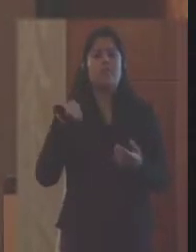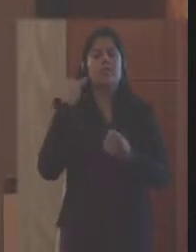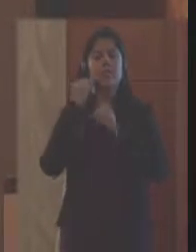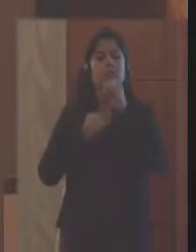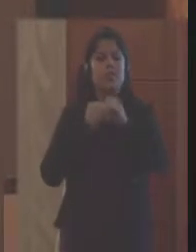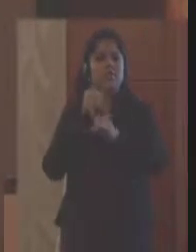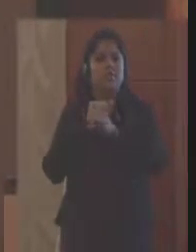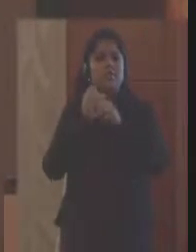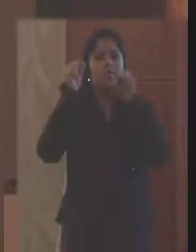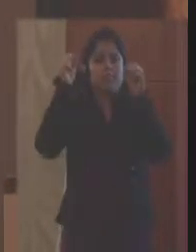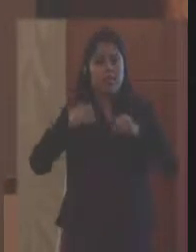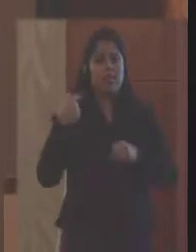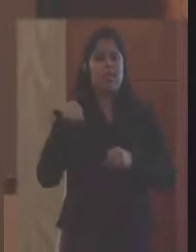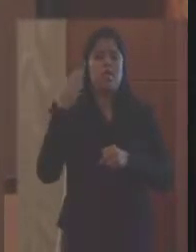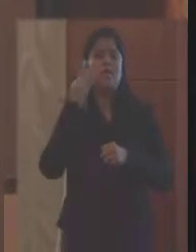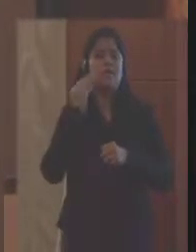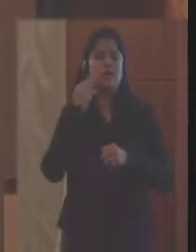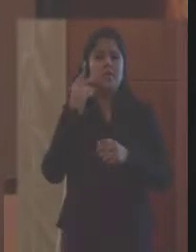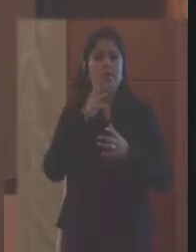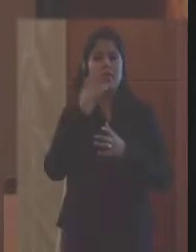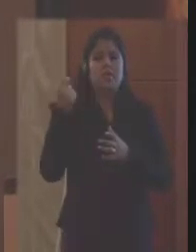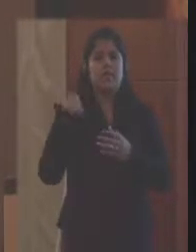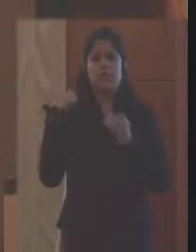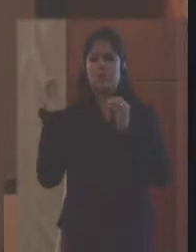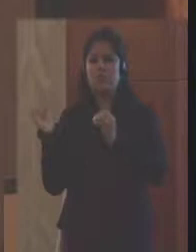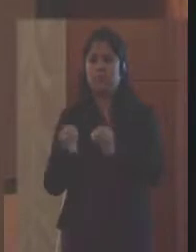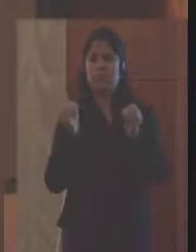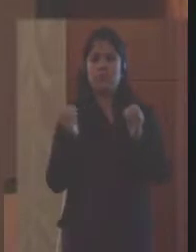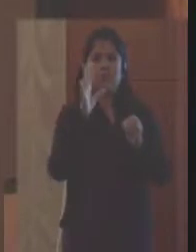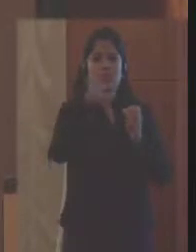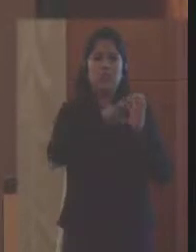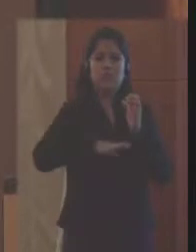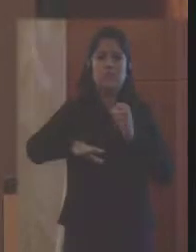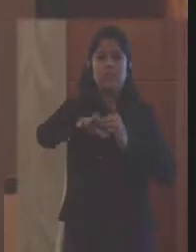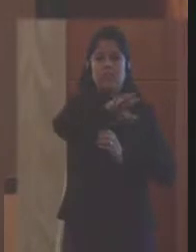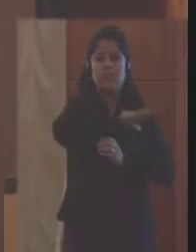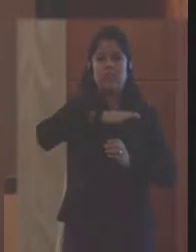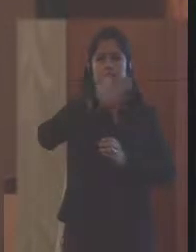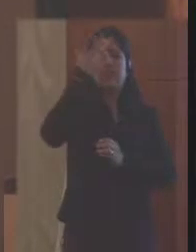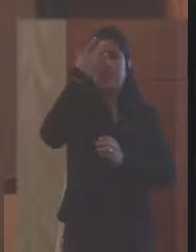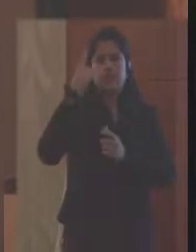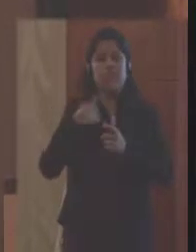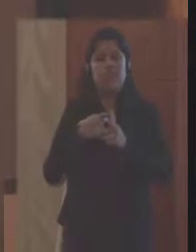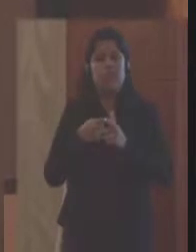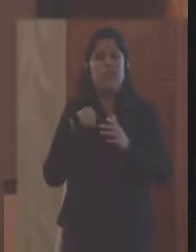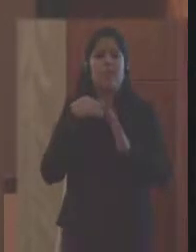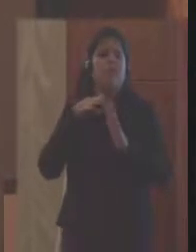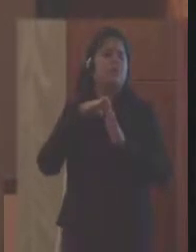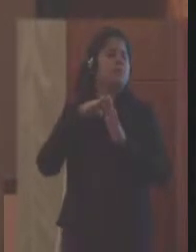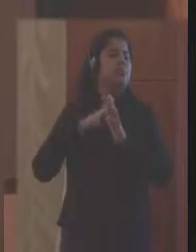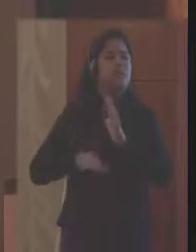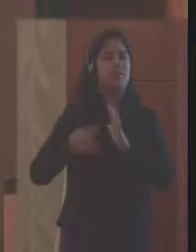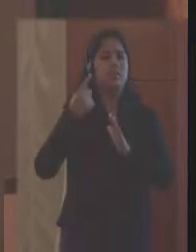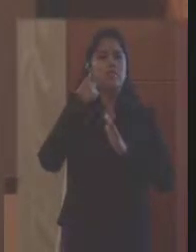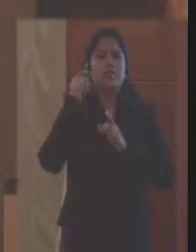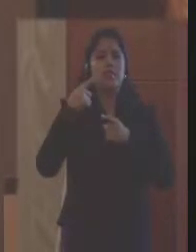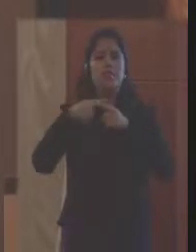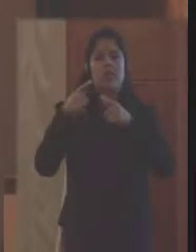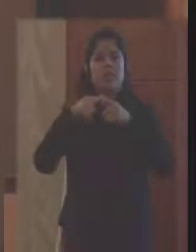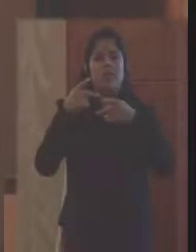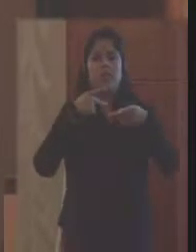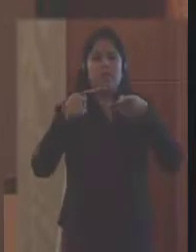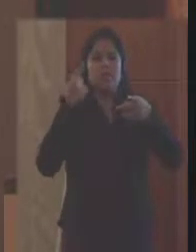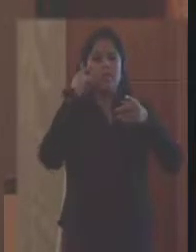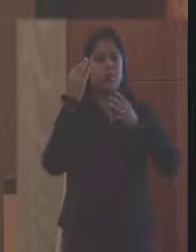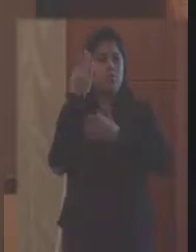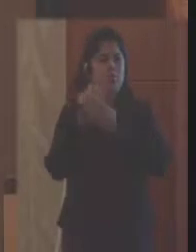interinstitucional y no tenía capacidad de coordinación entre sectores y por supuesto menos para bajar a los elementos fundamentales